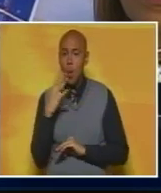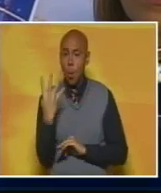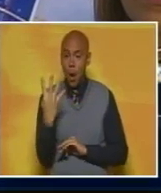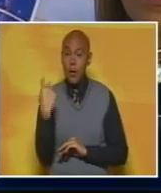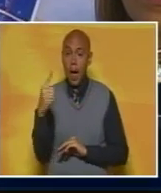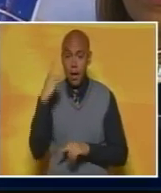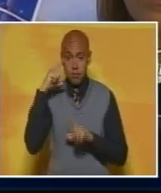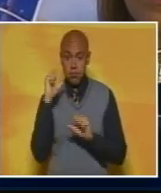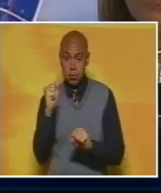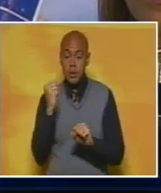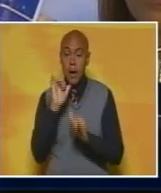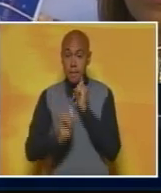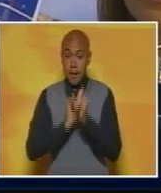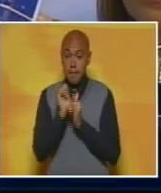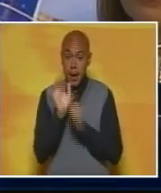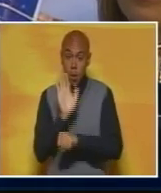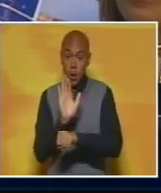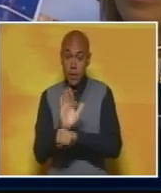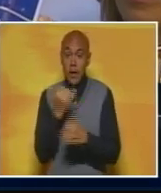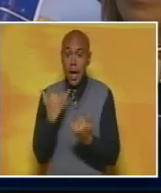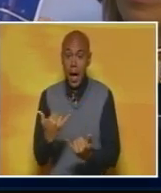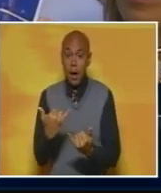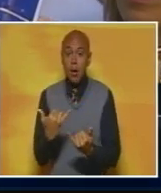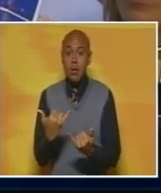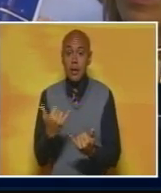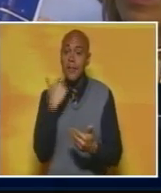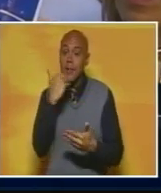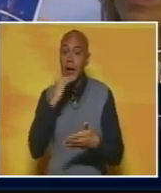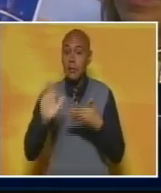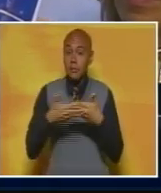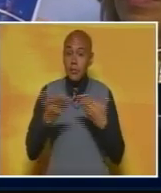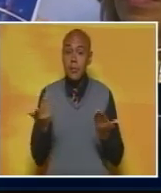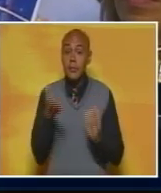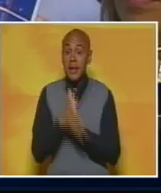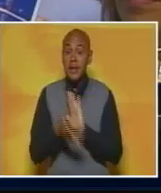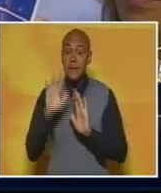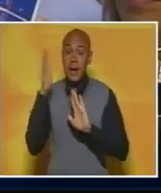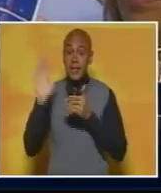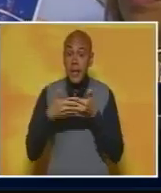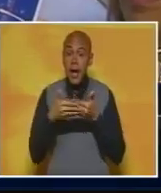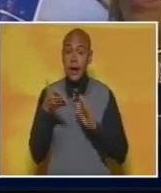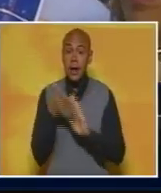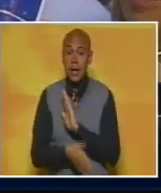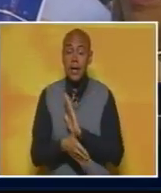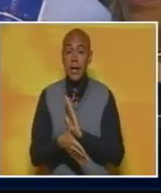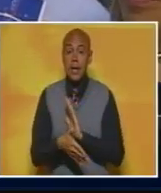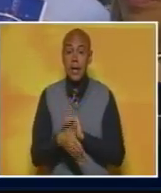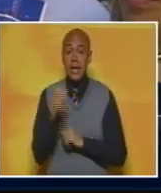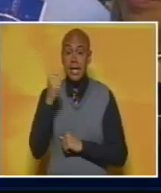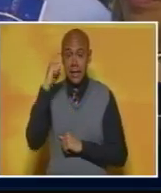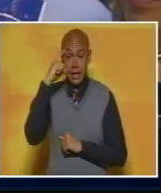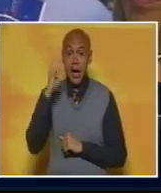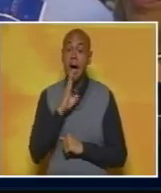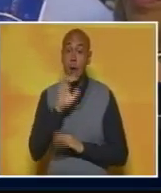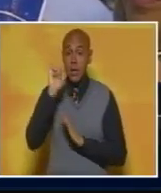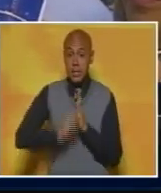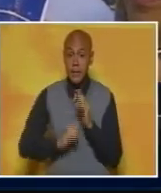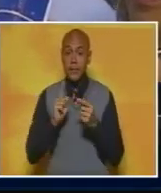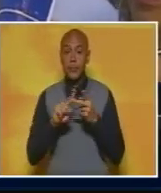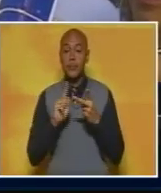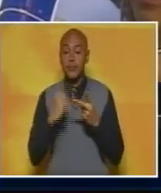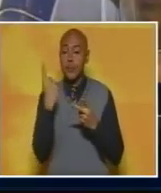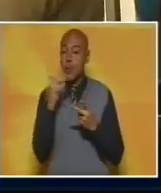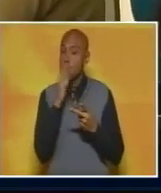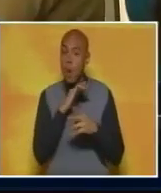especialidad en pediatría que hoy está a punto de un cierre técnico. ¿Y un cierre técnico por qué? Más de 10 días sin agua, donde no hay